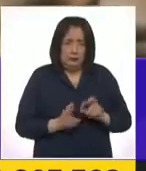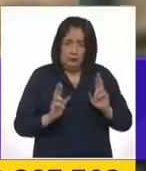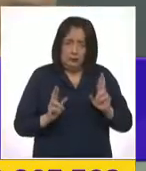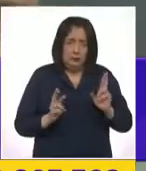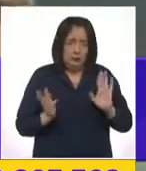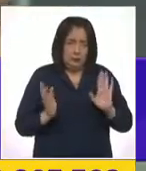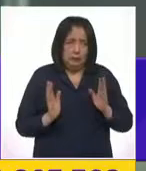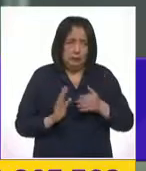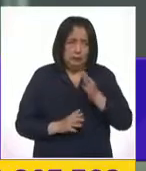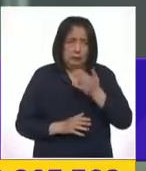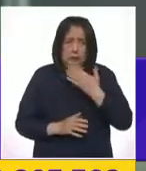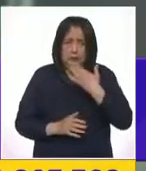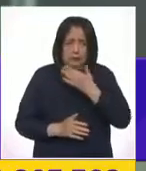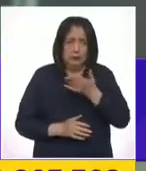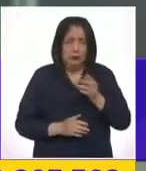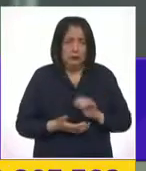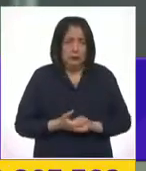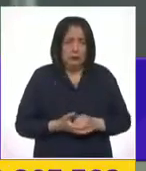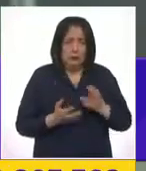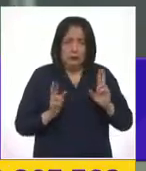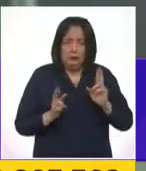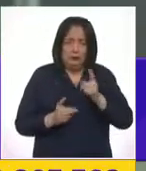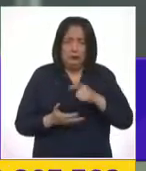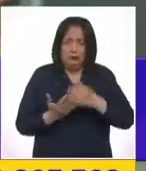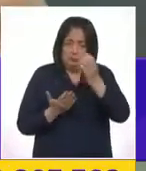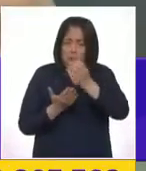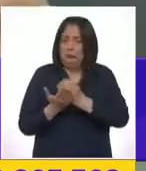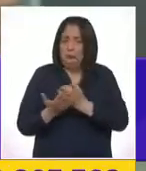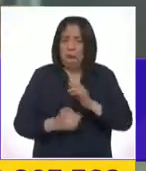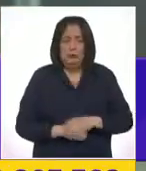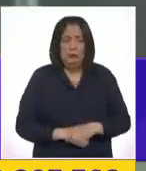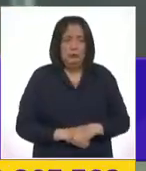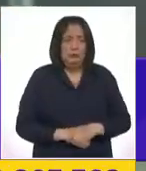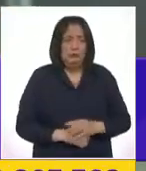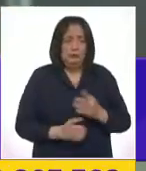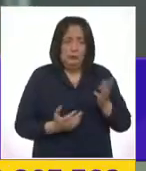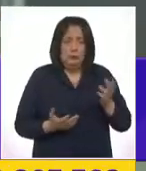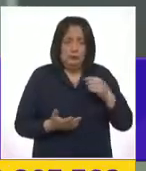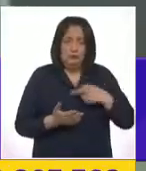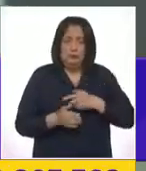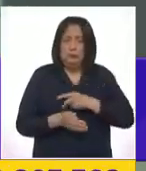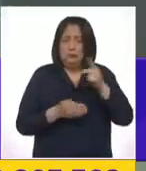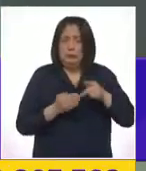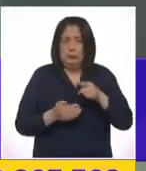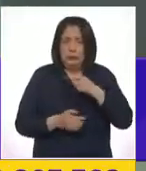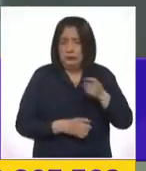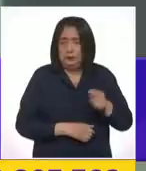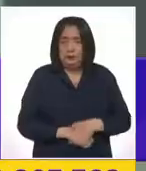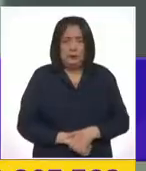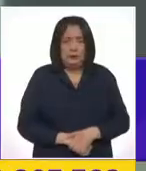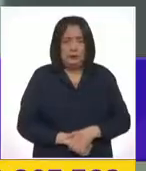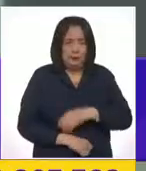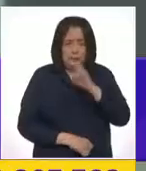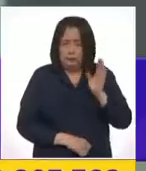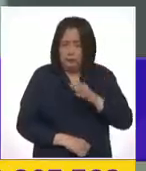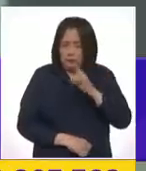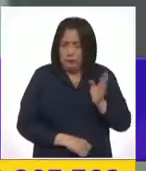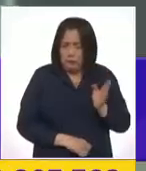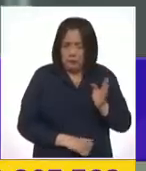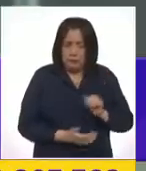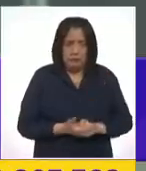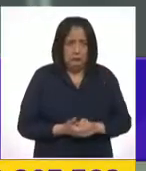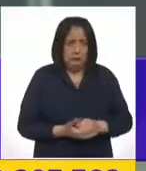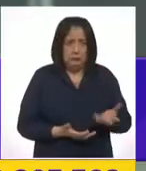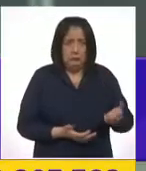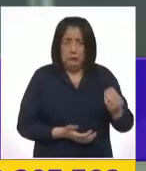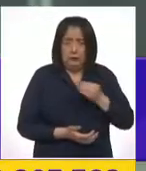Ojalá que vayan a ver quién es ella. Ojalá que vean su currículo. Para que vean lo profesional que es ella. Nunca, por el